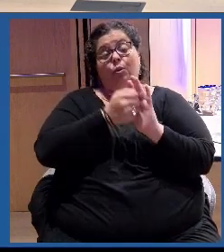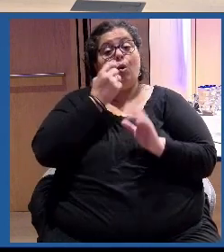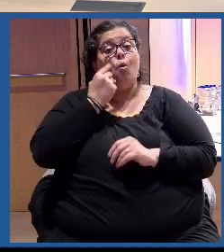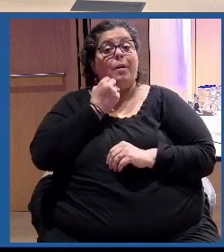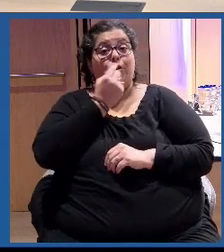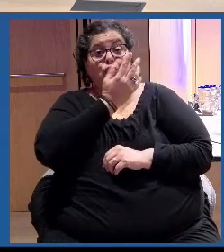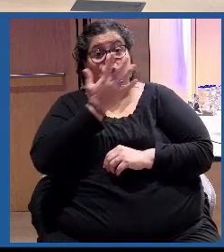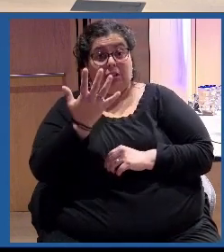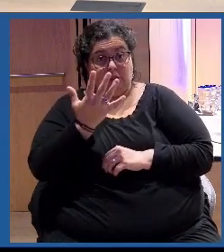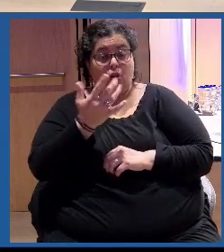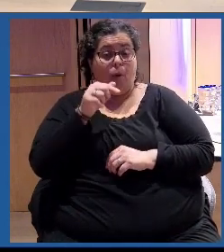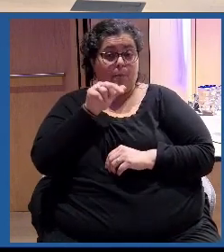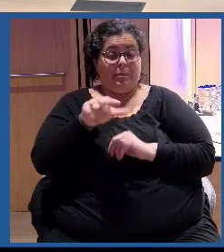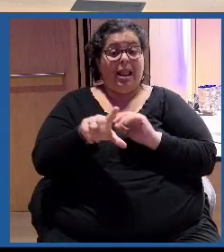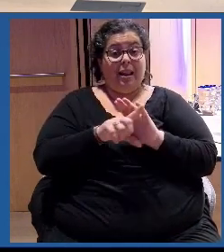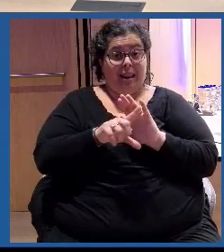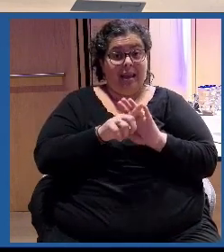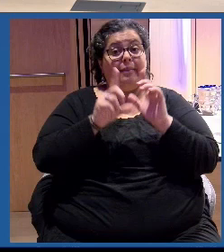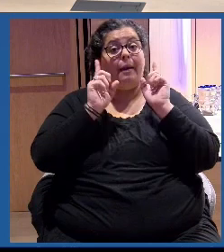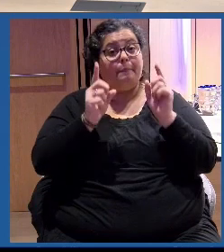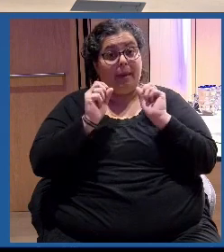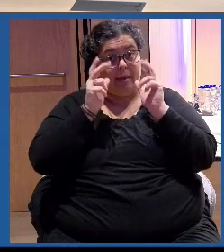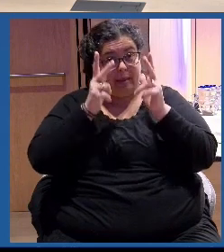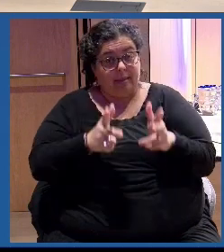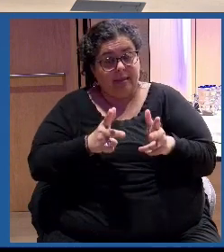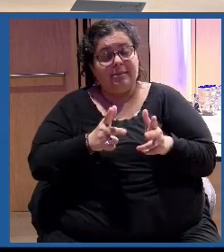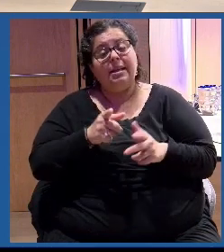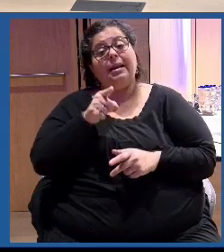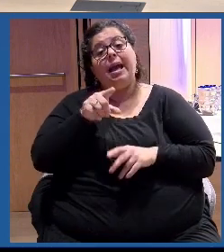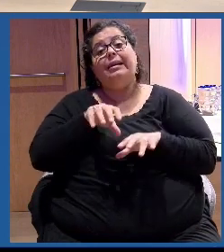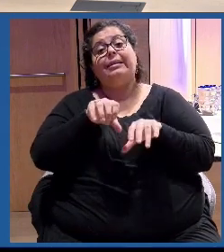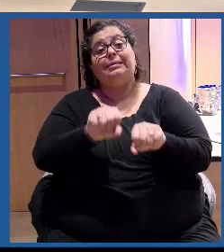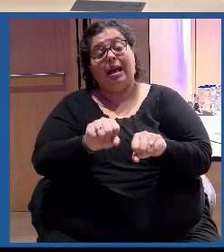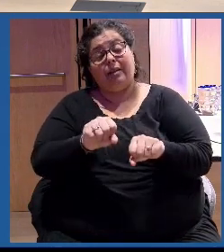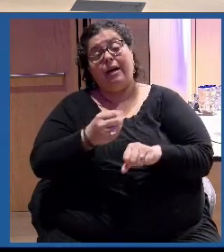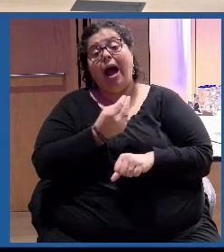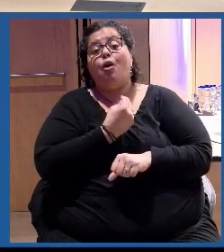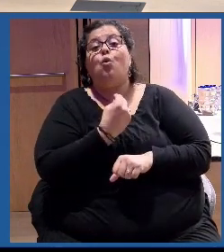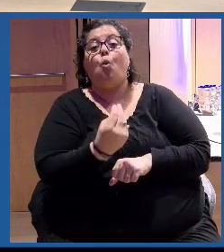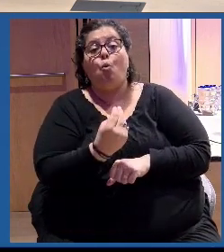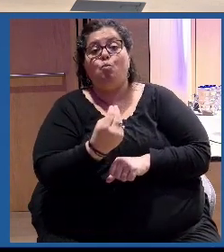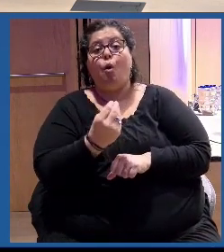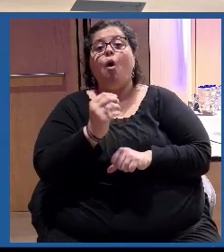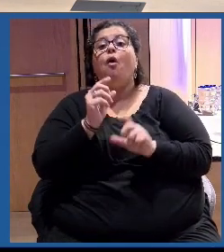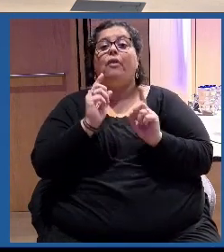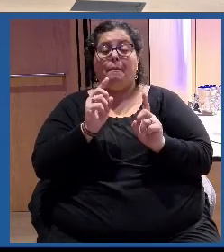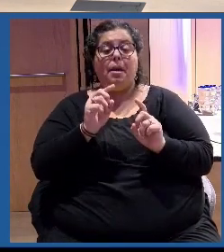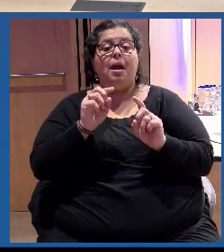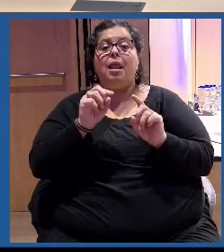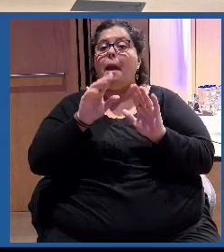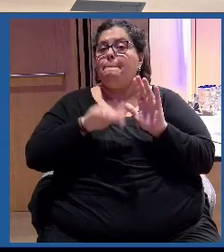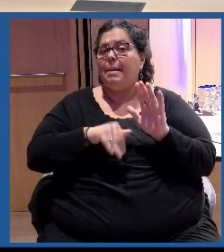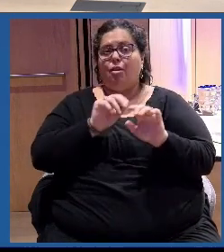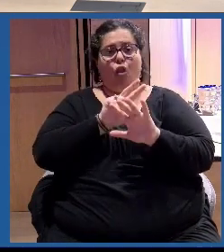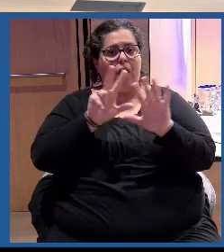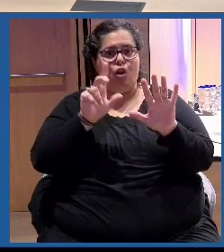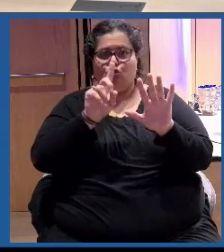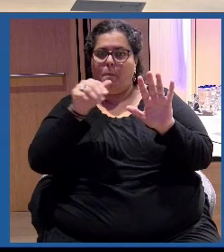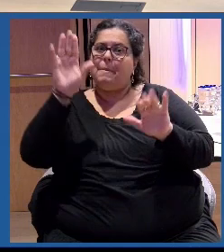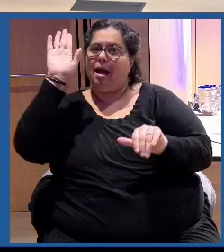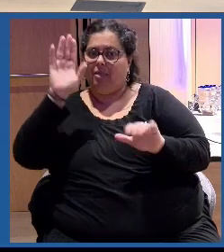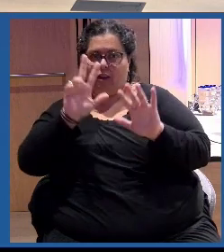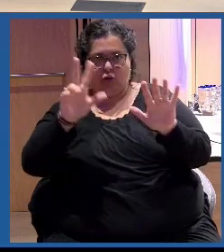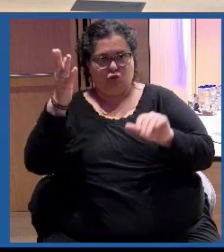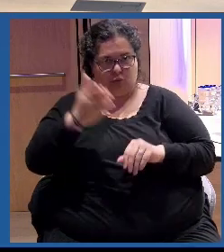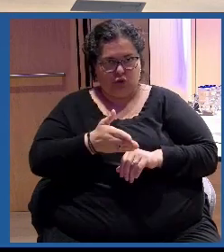5, esta ley también establece una reserva de cupos no menor al 8% para los